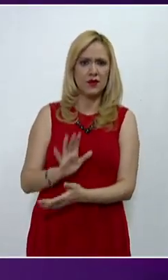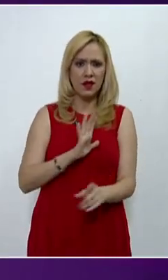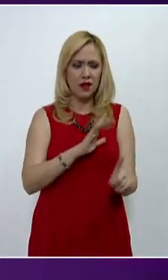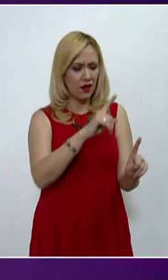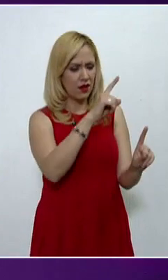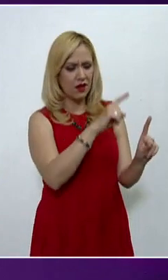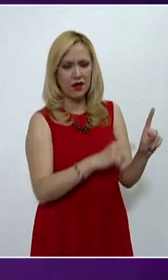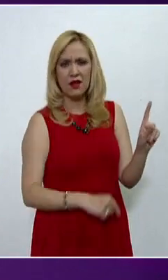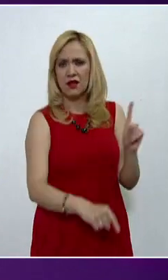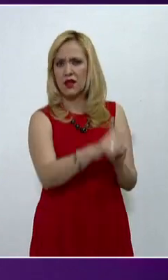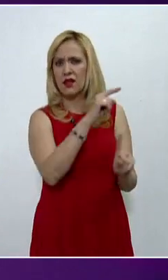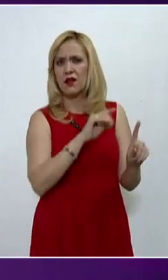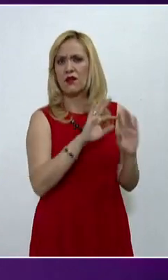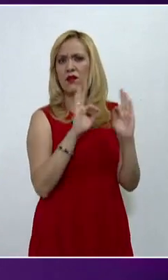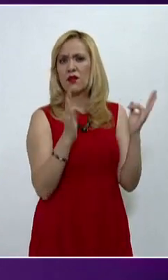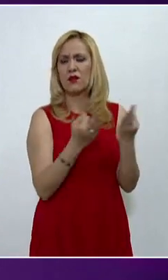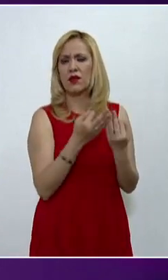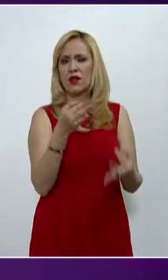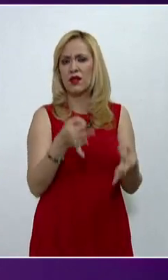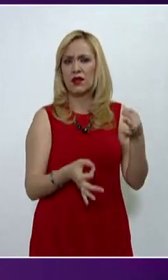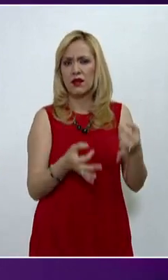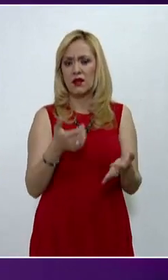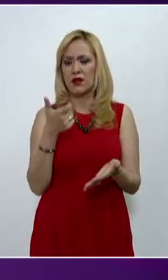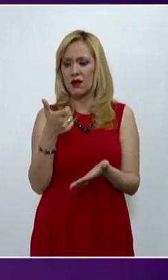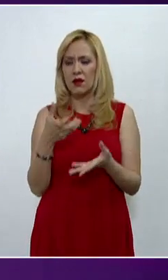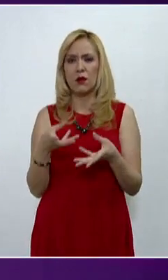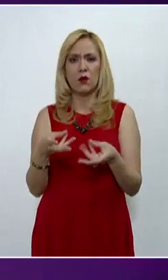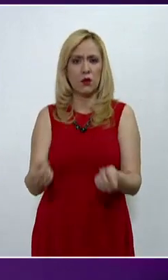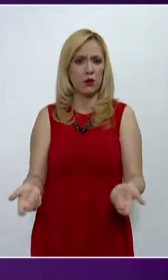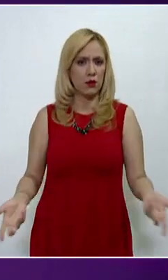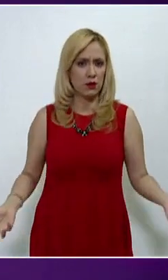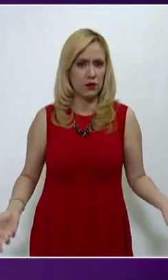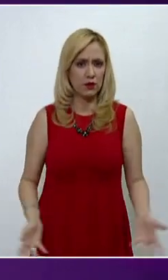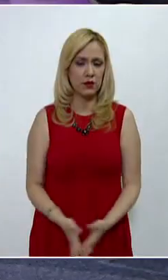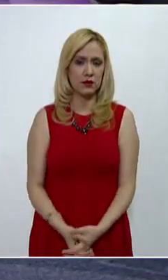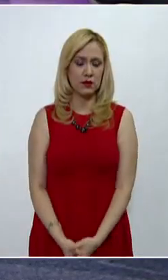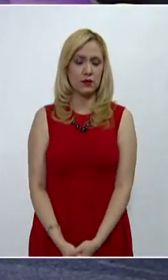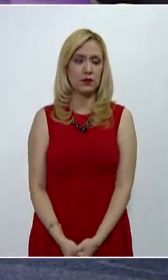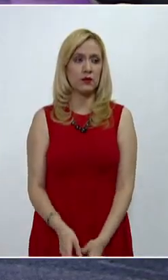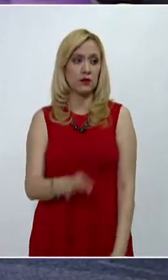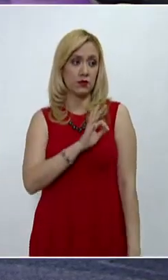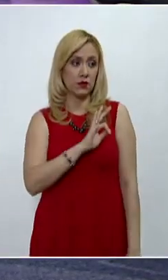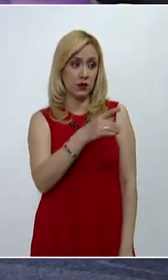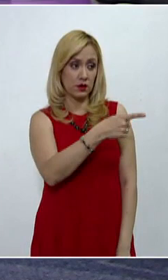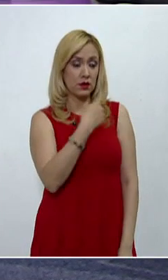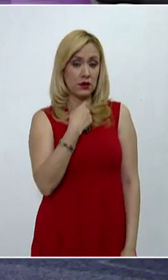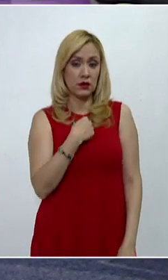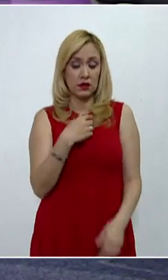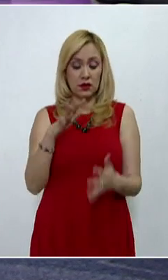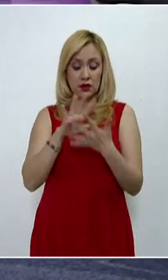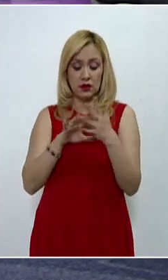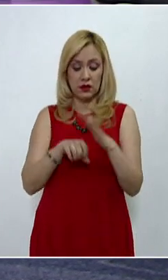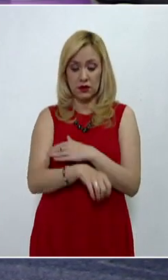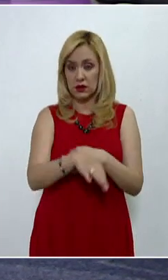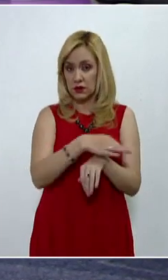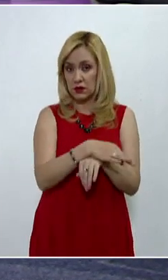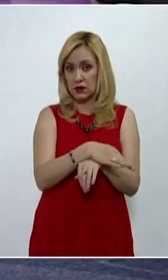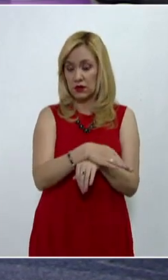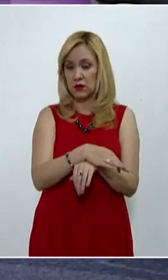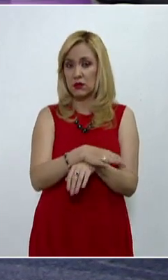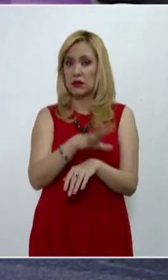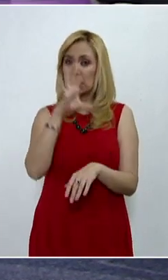efectos como muy adversos sociales y económicos. Y en esa línea, Alan, podríamos decir que la prisión preventiva inhibe